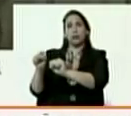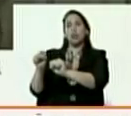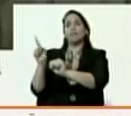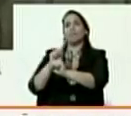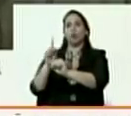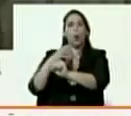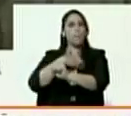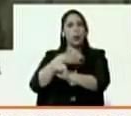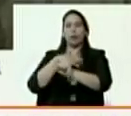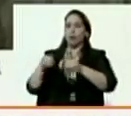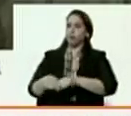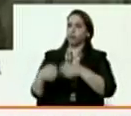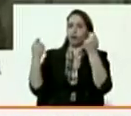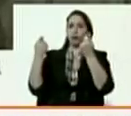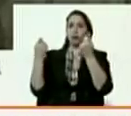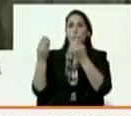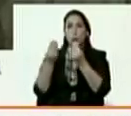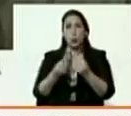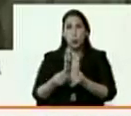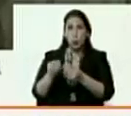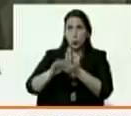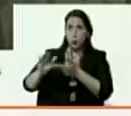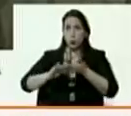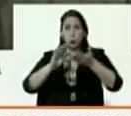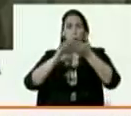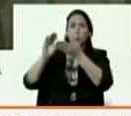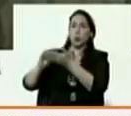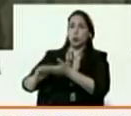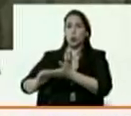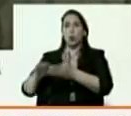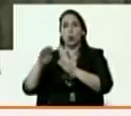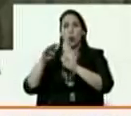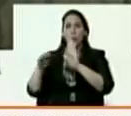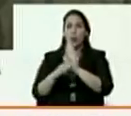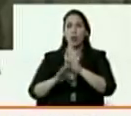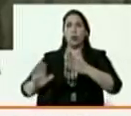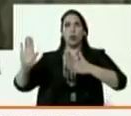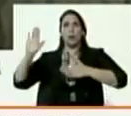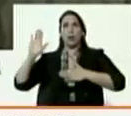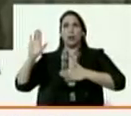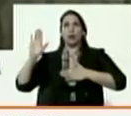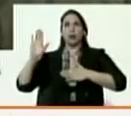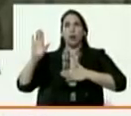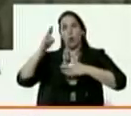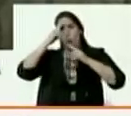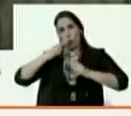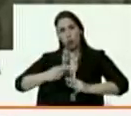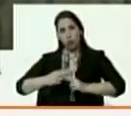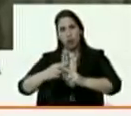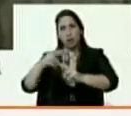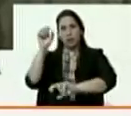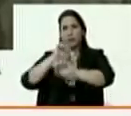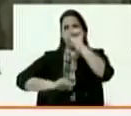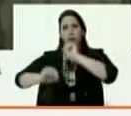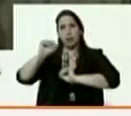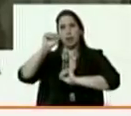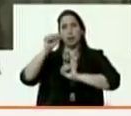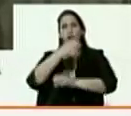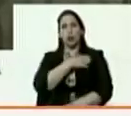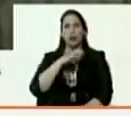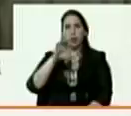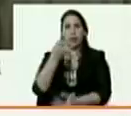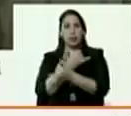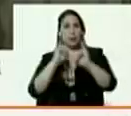inquebrantable resolución de cumplir el juramento sagrado de honrar y defender la soberanía e independencia